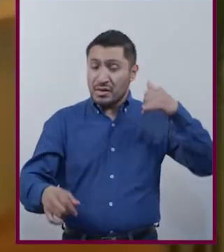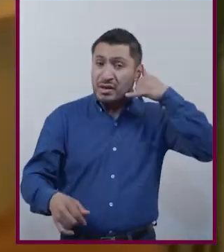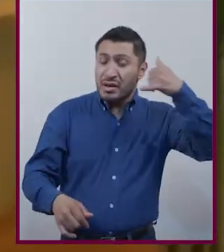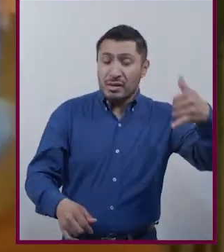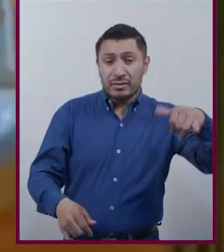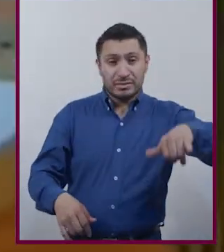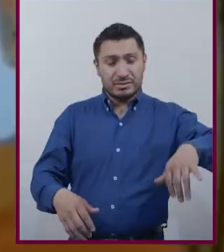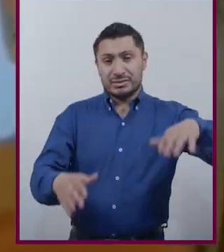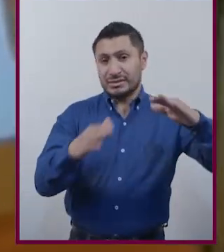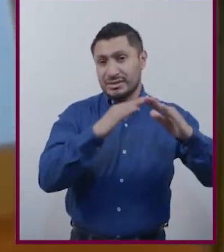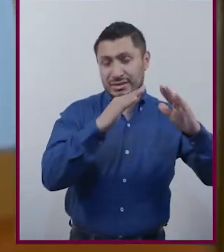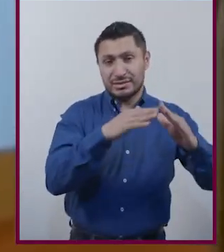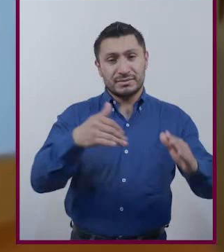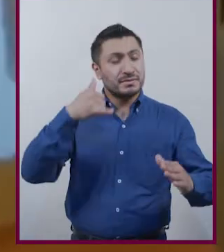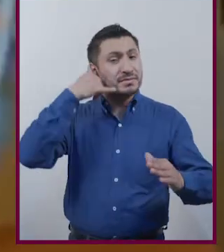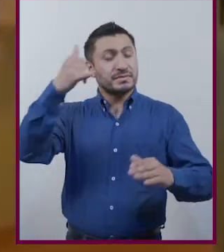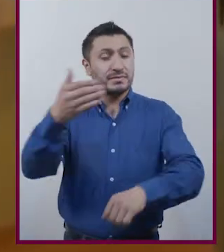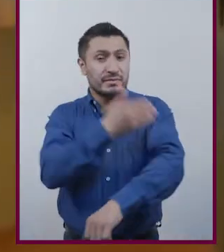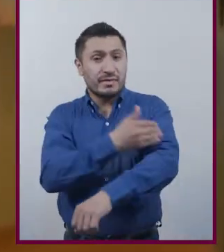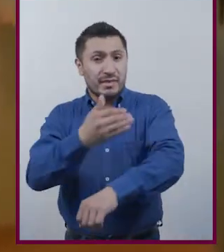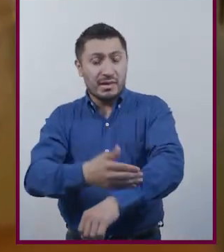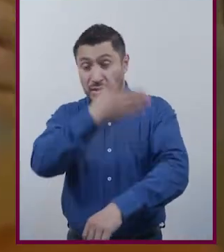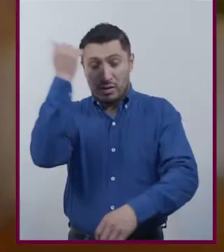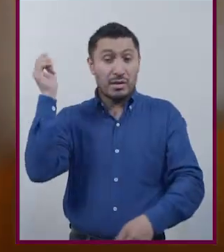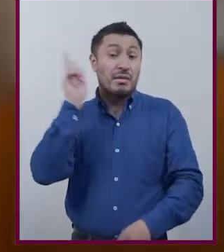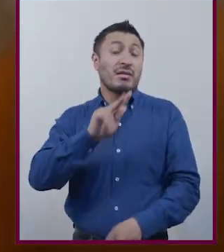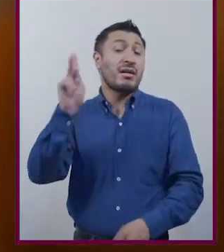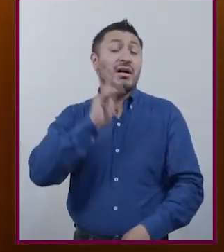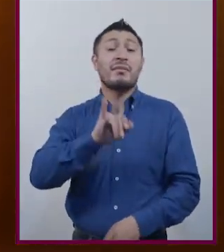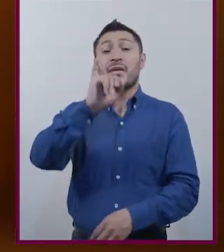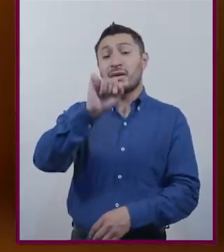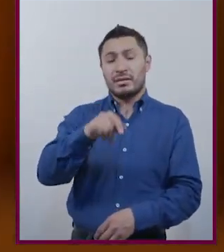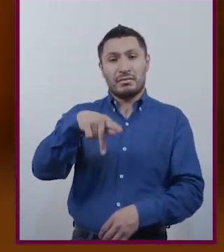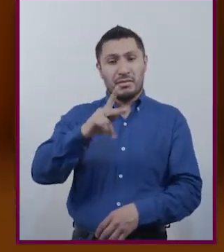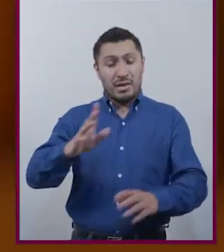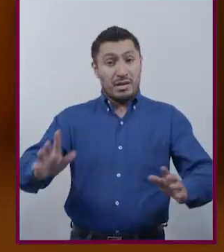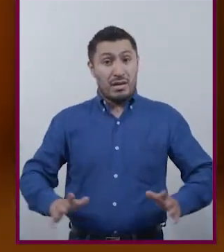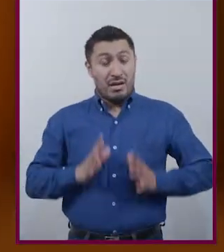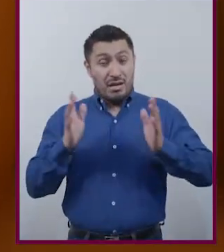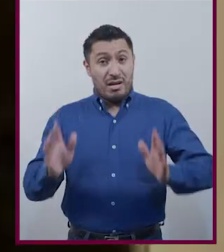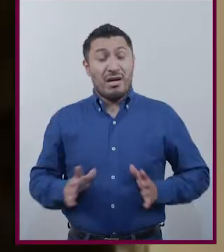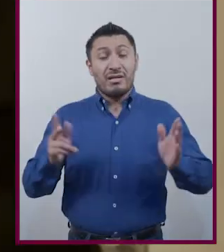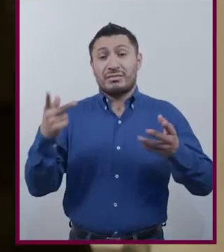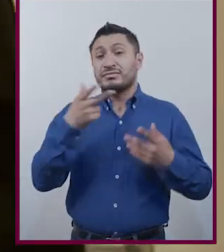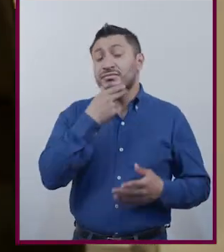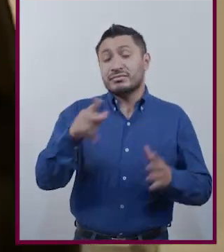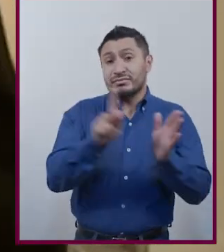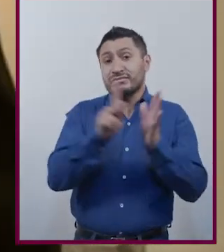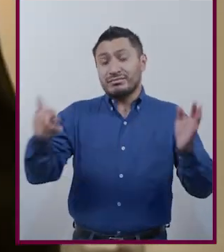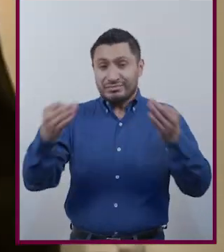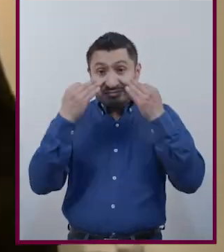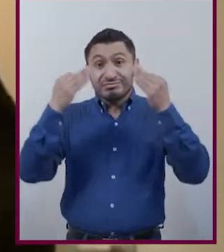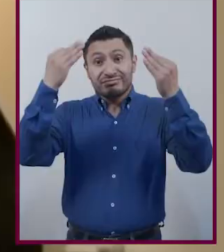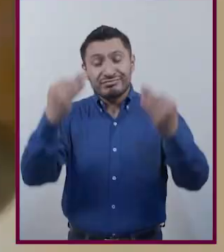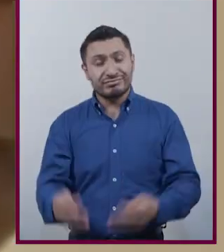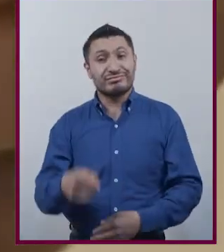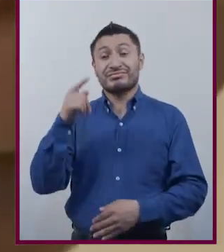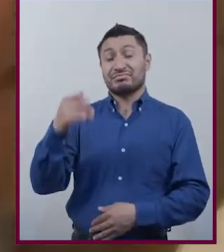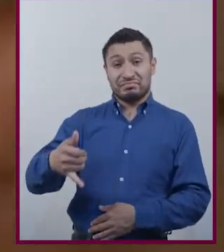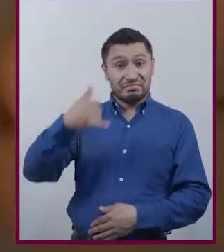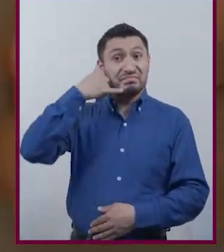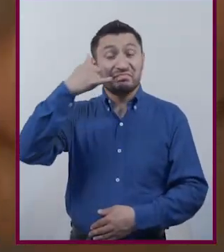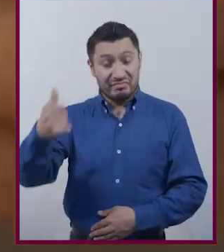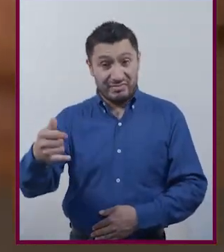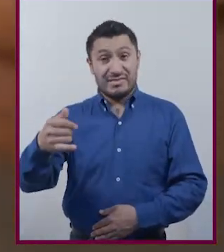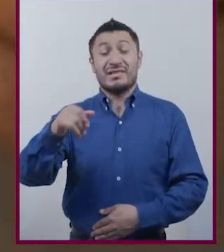un compañero de trabajo sin saber si la llamada se iba a lograr. Para su sorpresa y la del periodista que lo acompañó como testigo, el